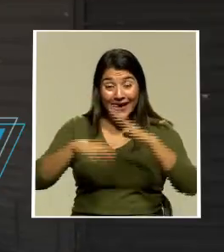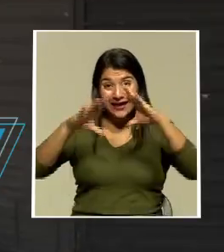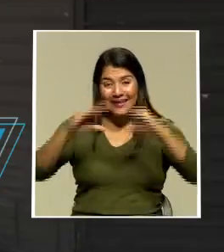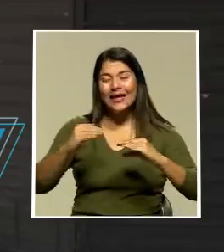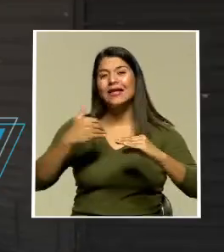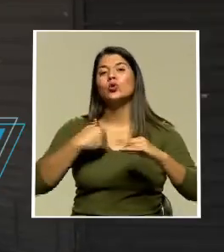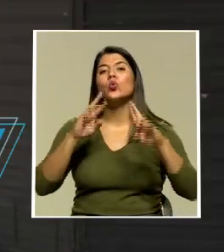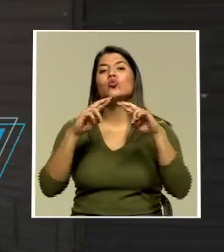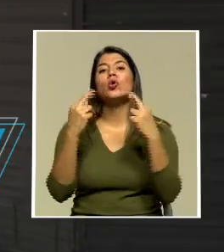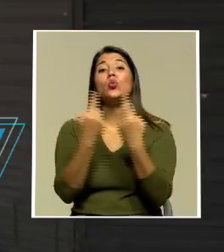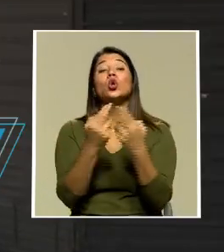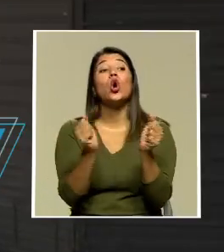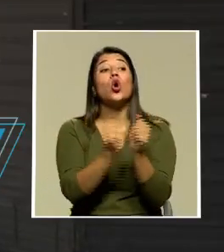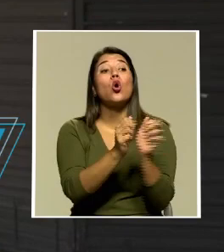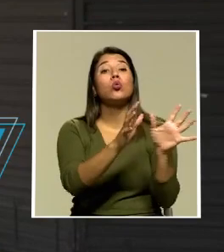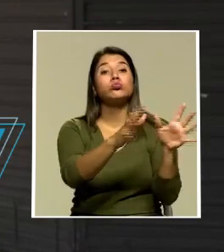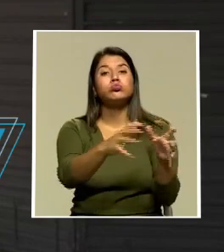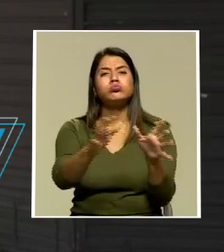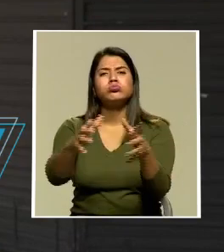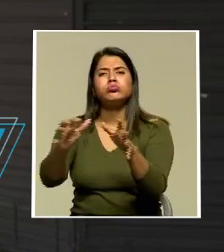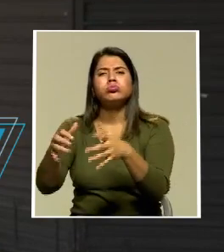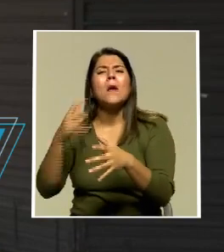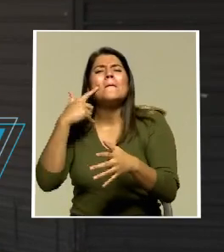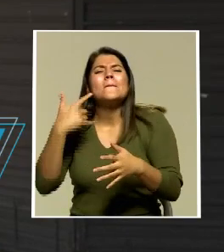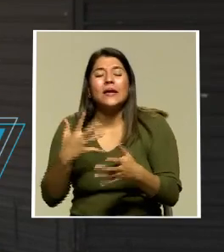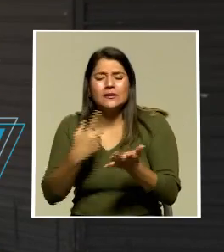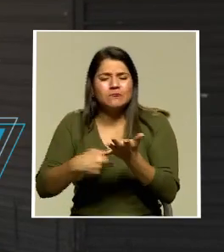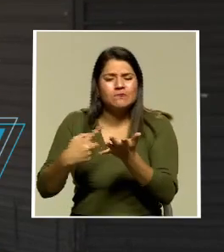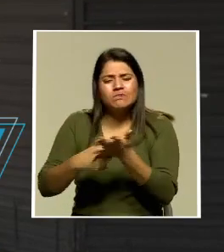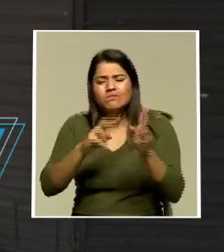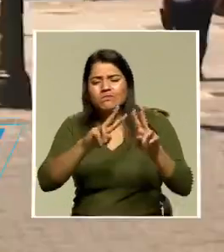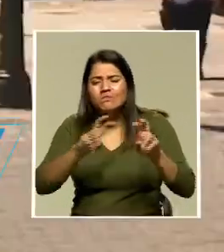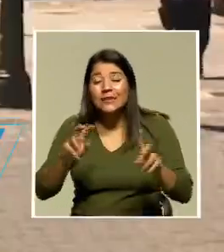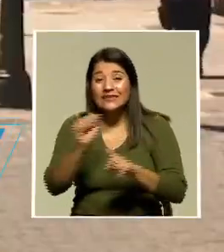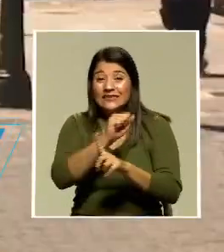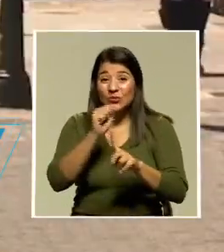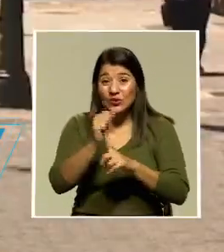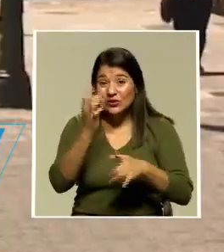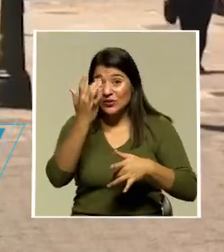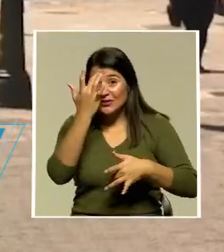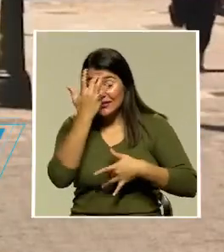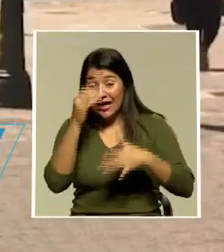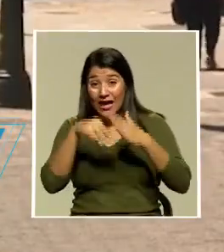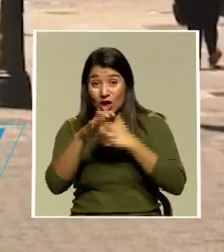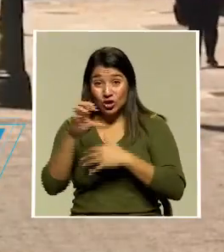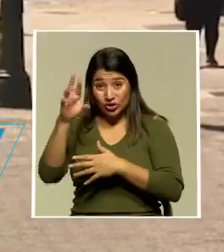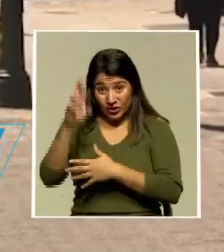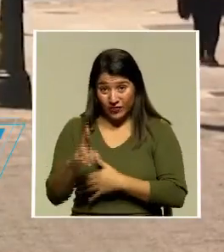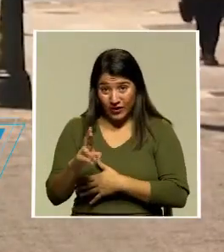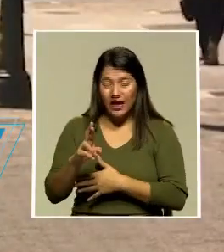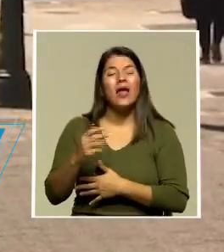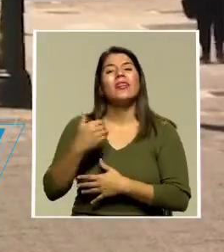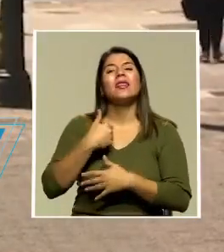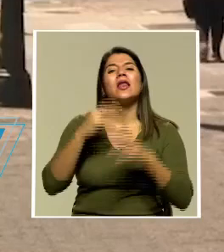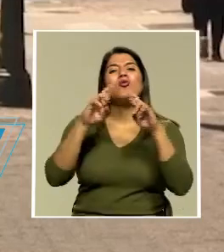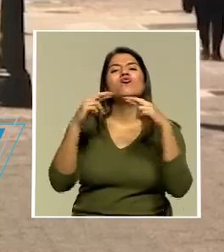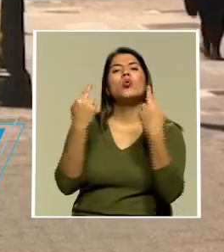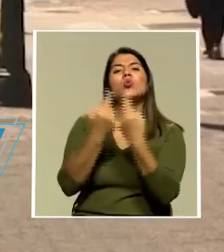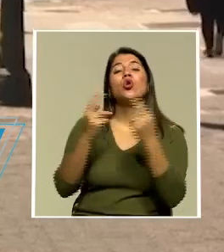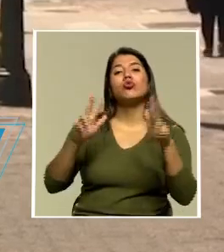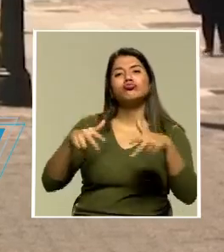sectores para analizar la situación epidemiológica que atraviesa el país. Se trata de encuentros virtuales con sectores como